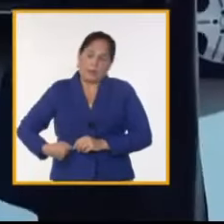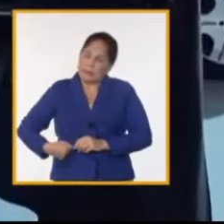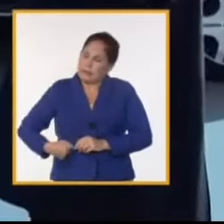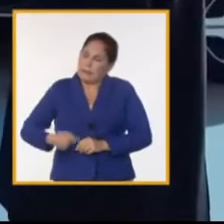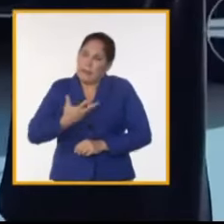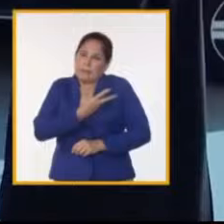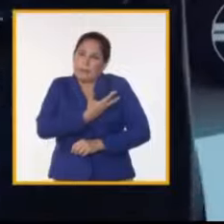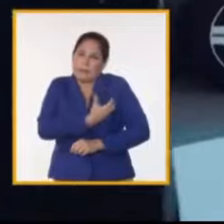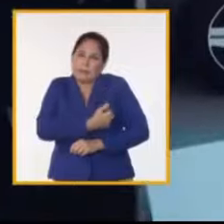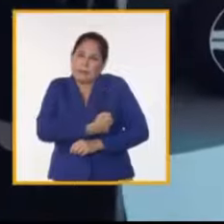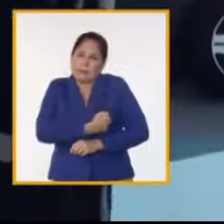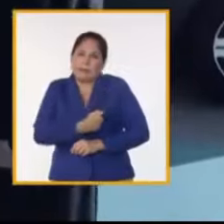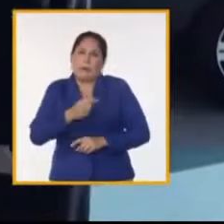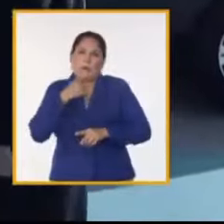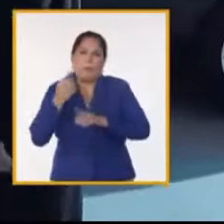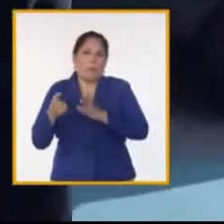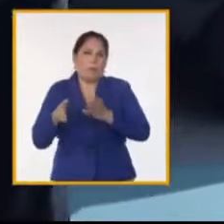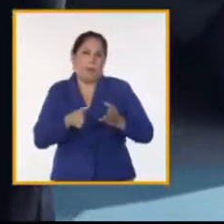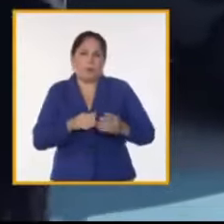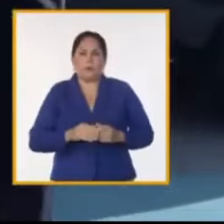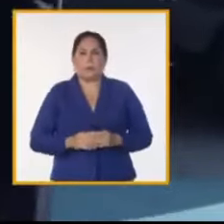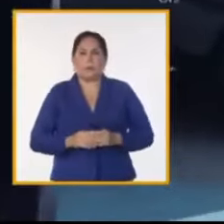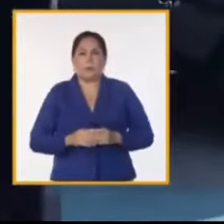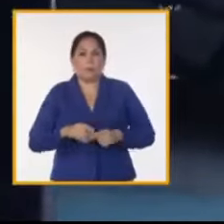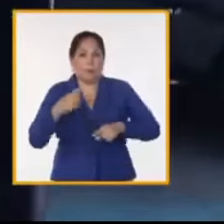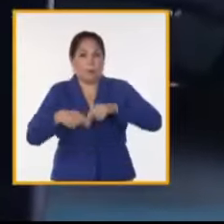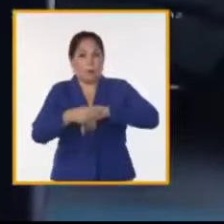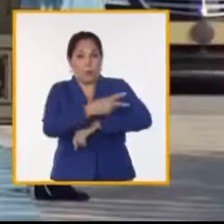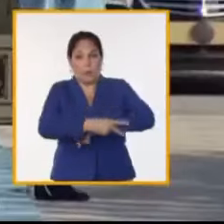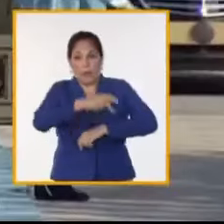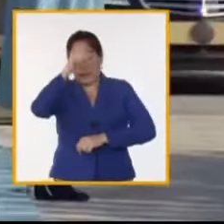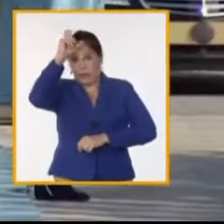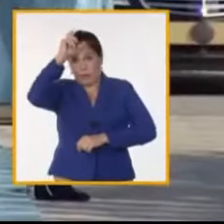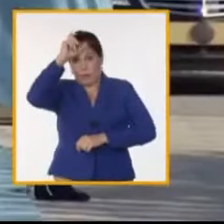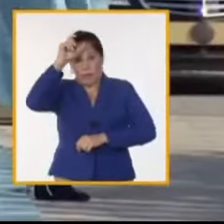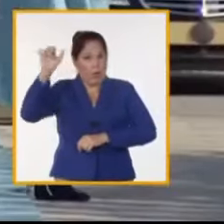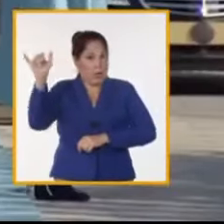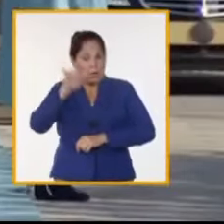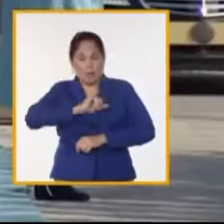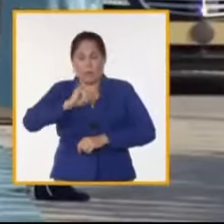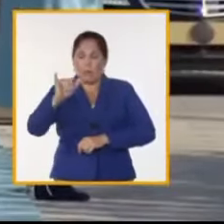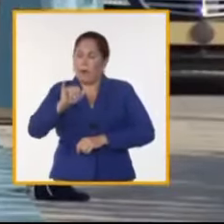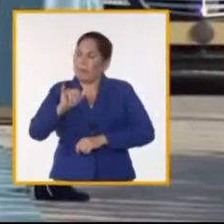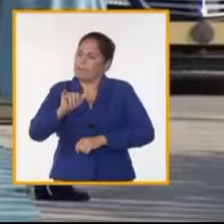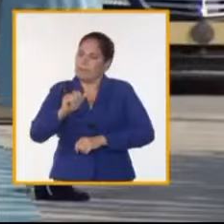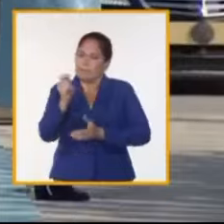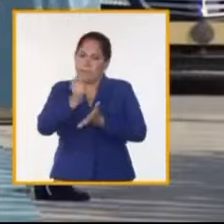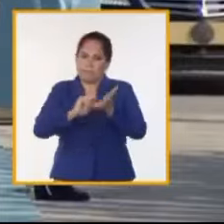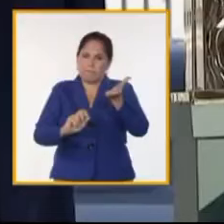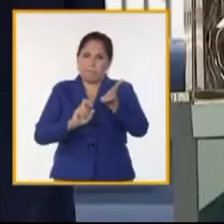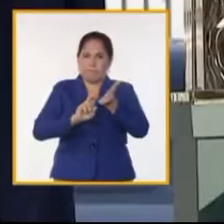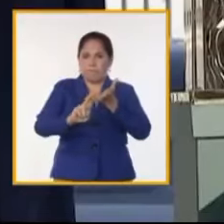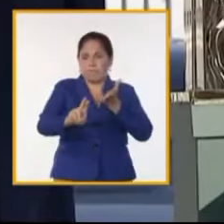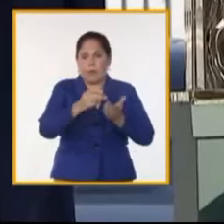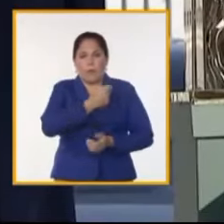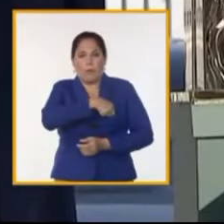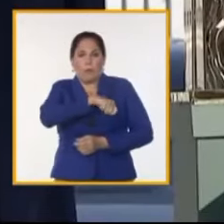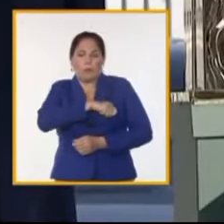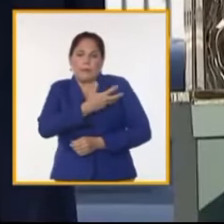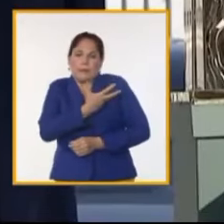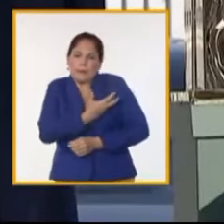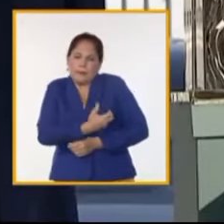amigo el presidente de la vecina Turquía reep taip erdogan envió su más sinceras condolencias al pueblo y el gobierno